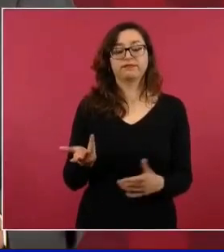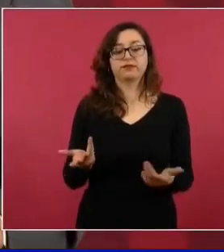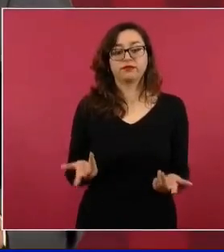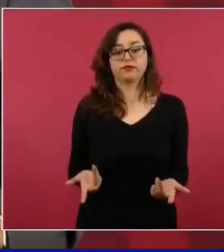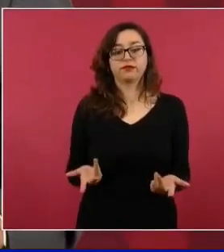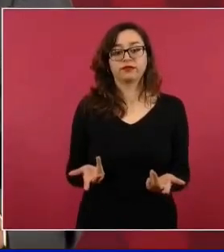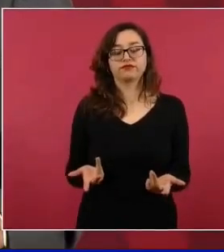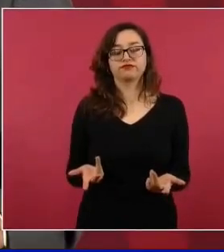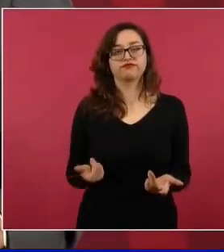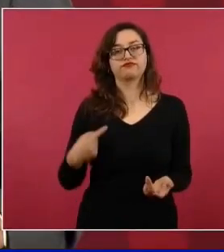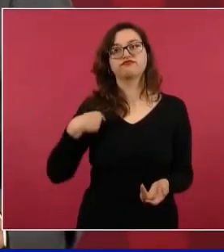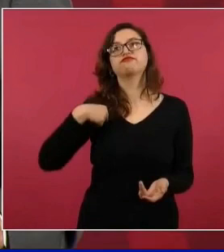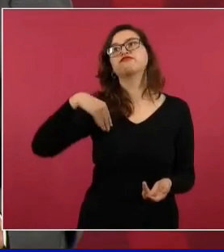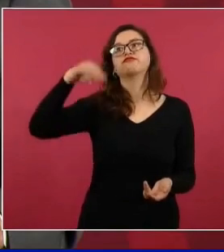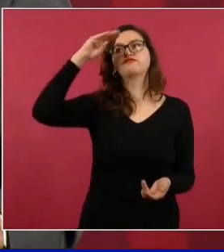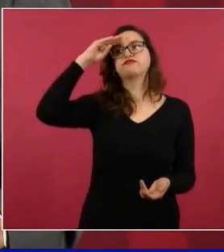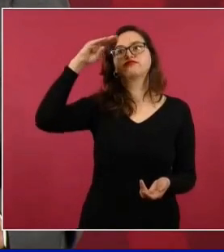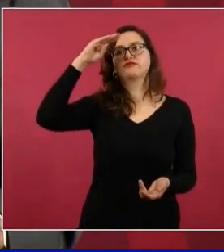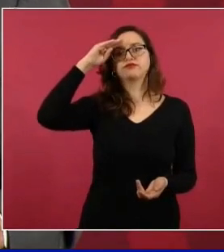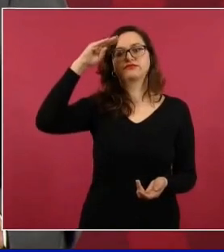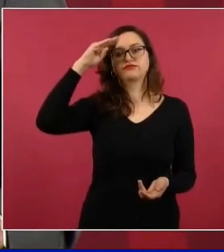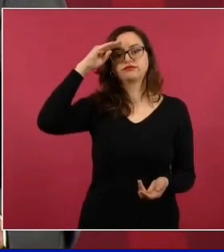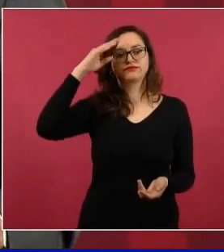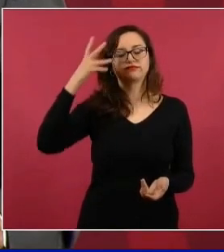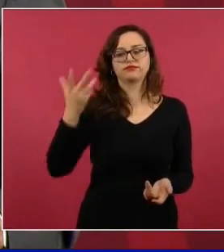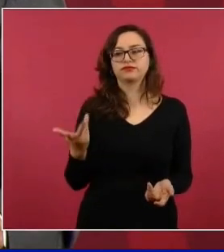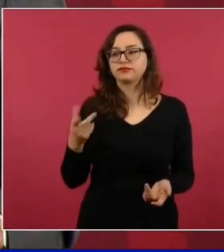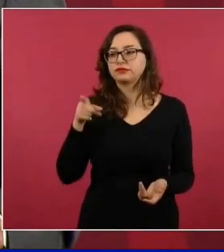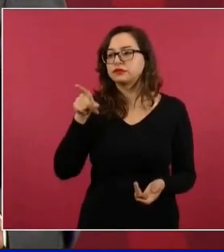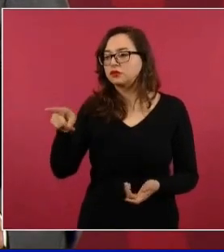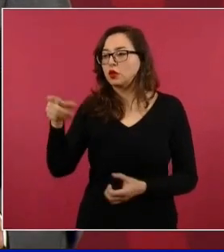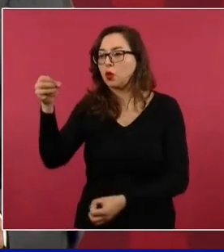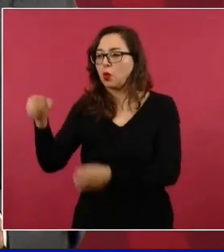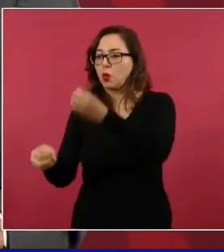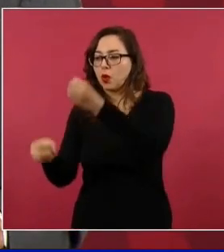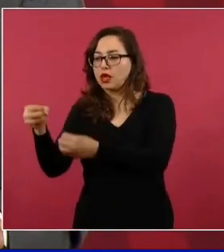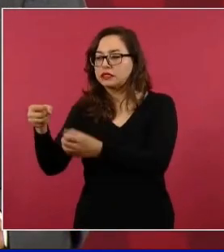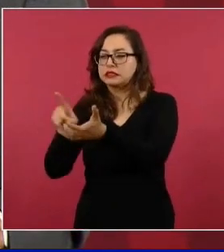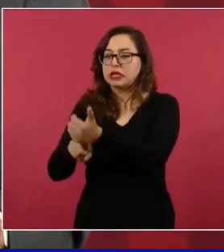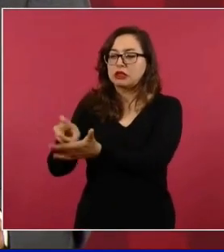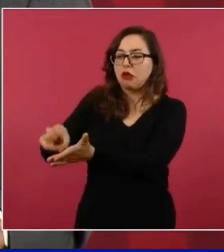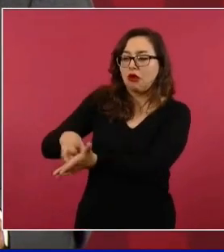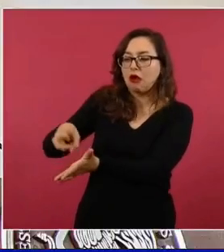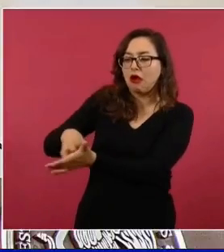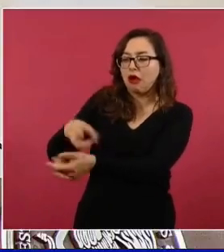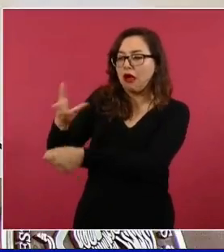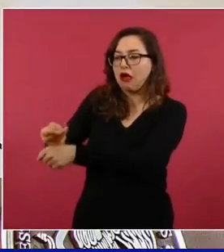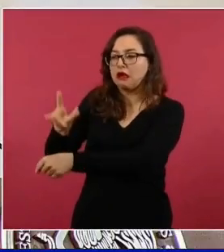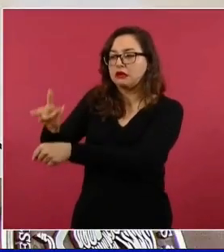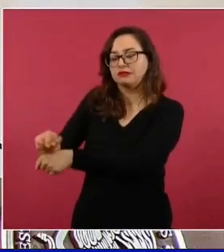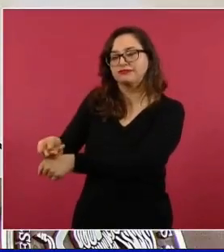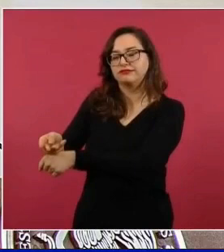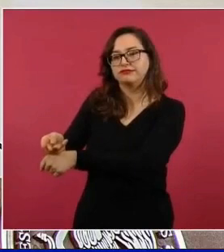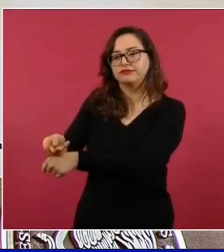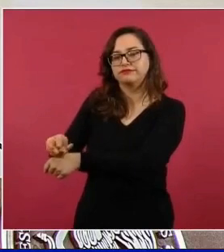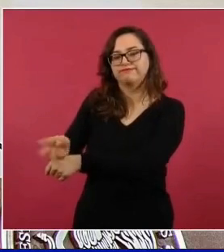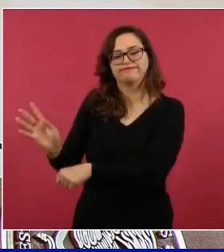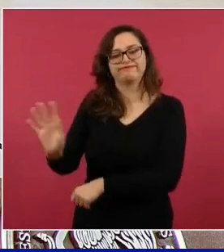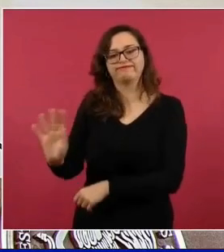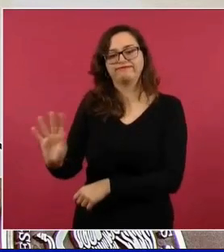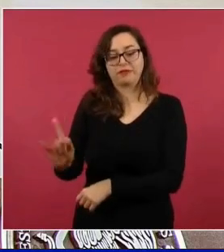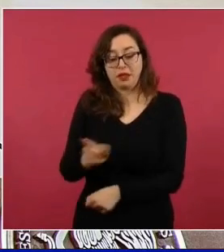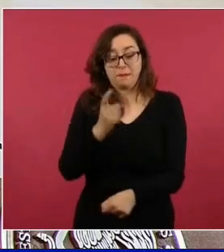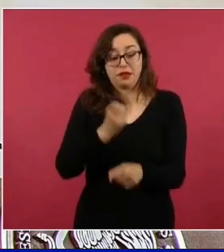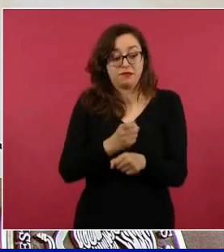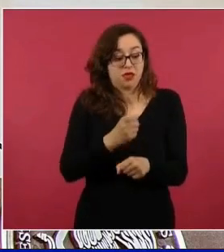definí que lo principal era desterrar la corrupción, la